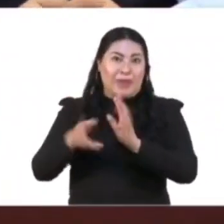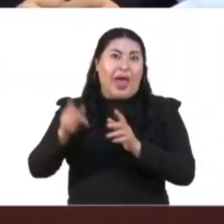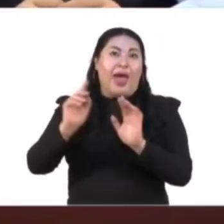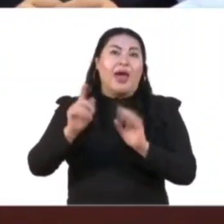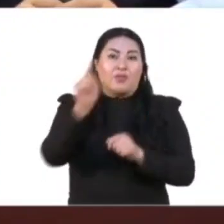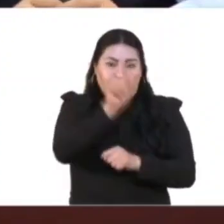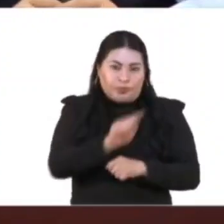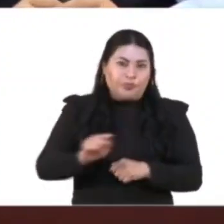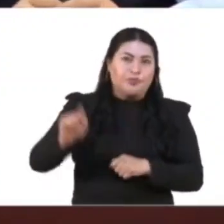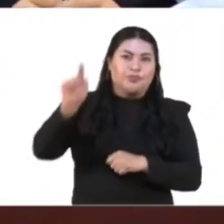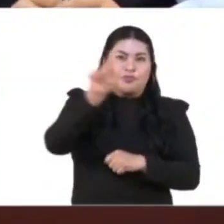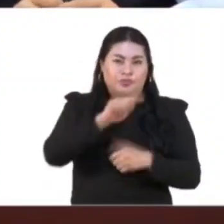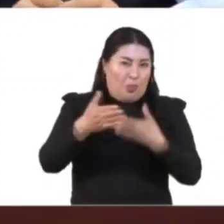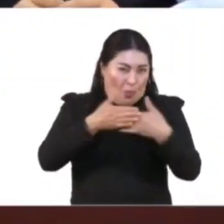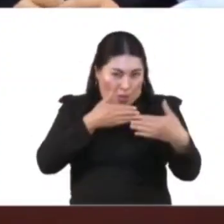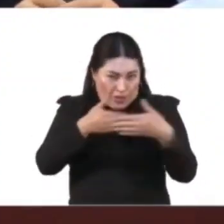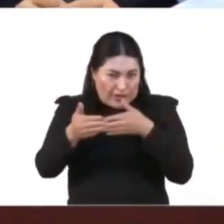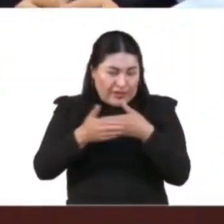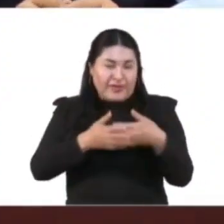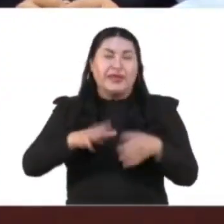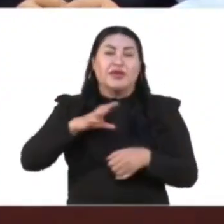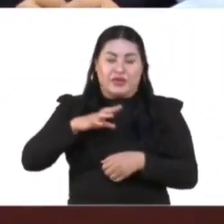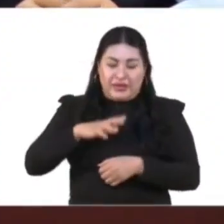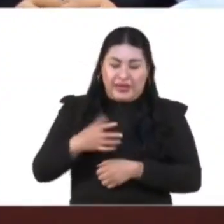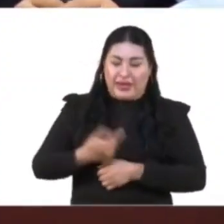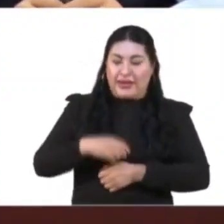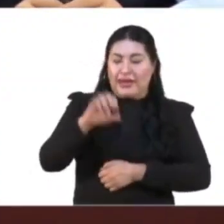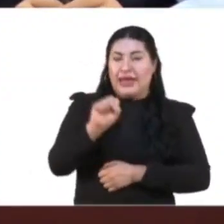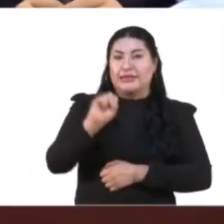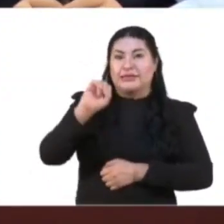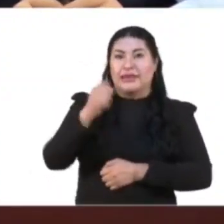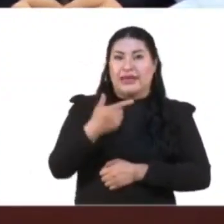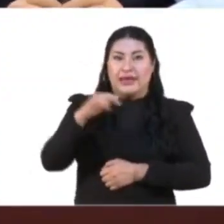de Gestión Integral de Riesgos y Protección Civil,